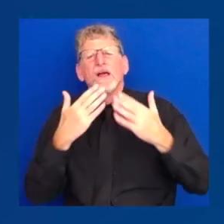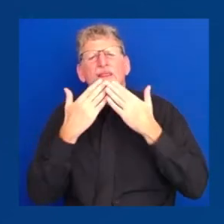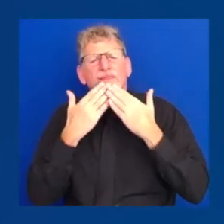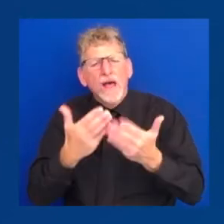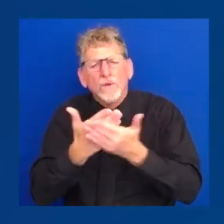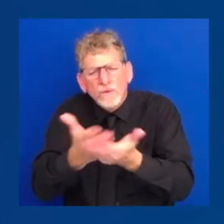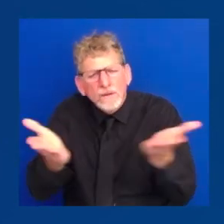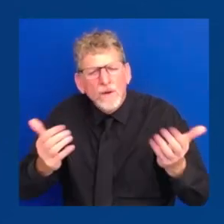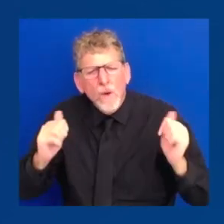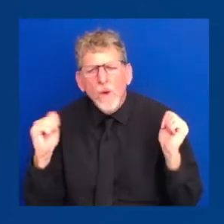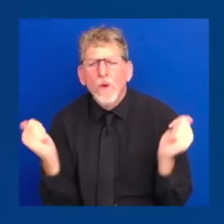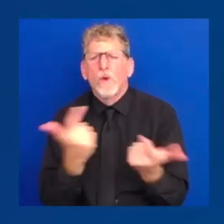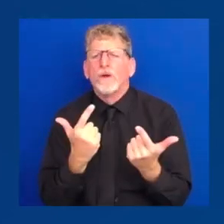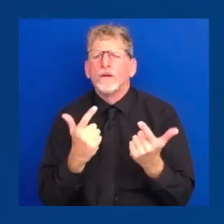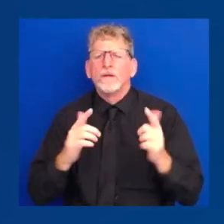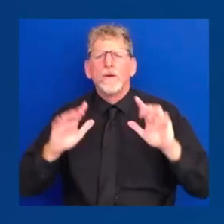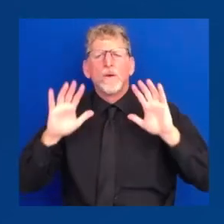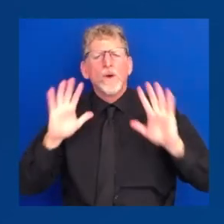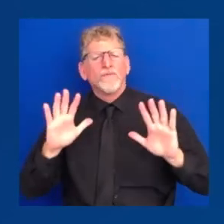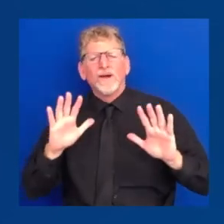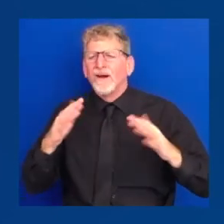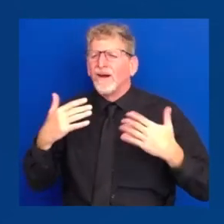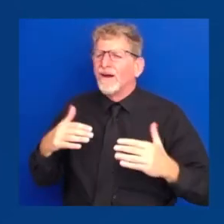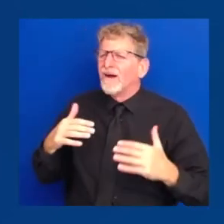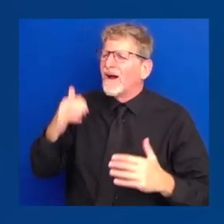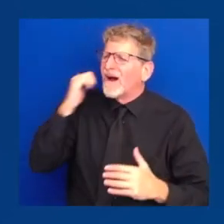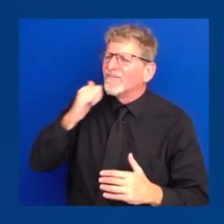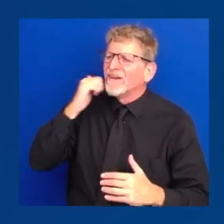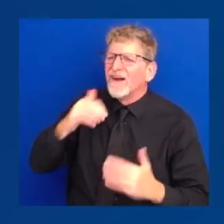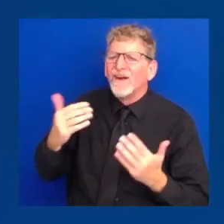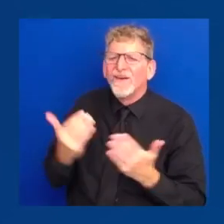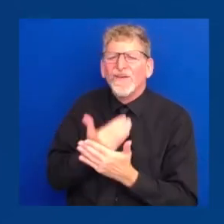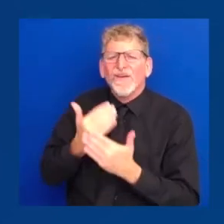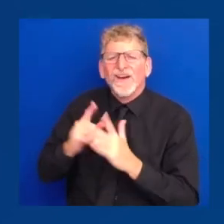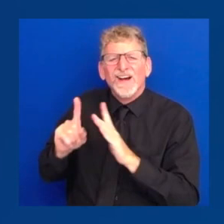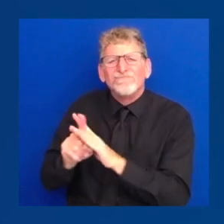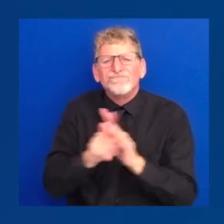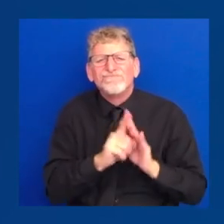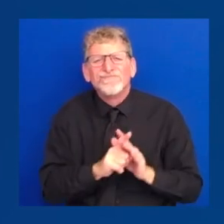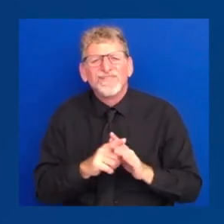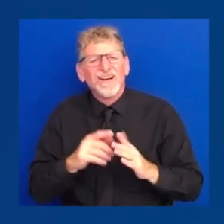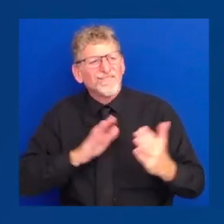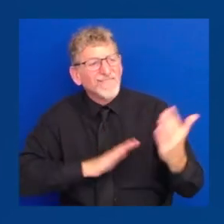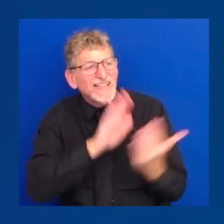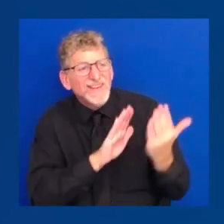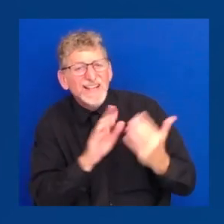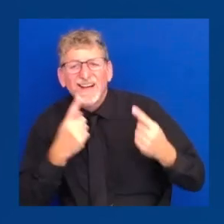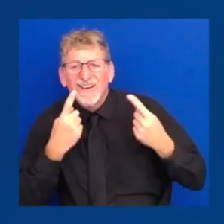normal routine and to be doing these briefings with my colleagues in person. So thank you, everybody.